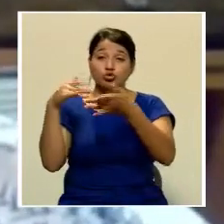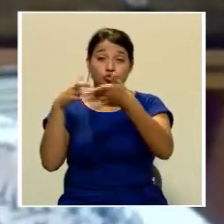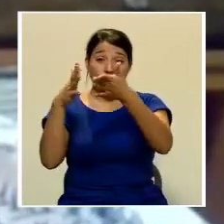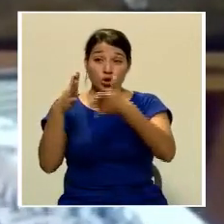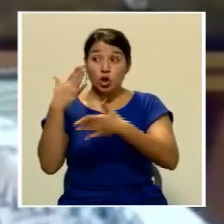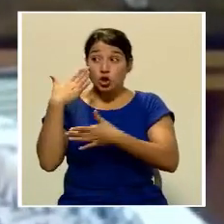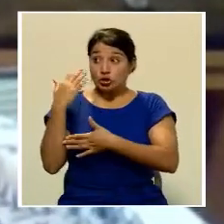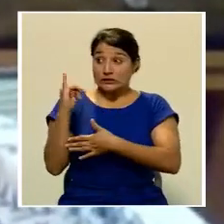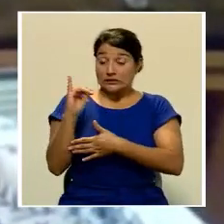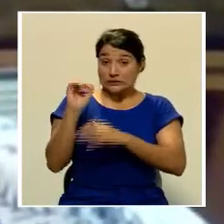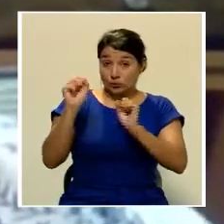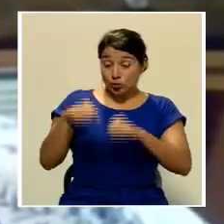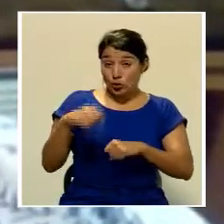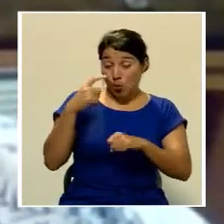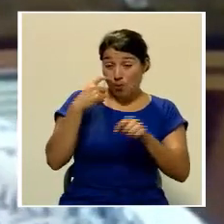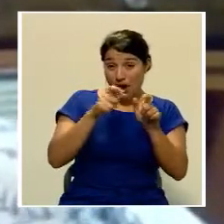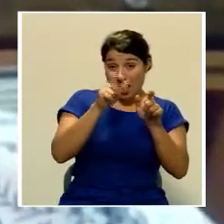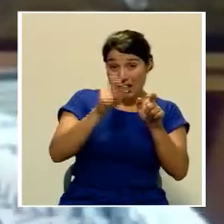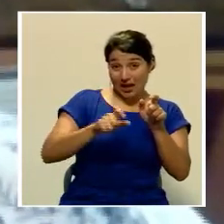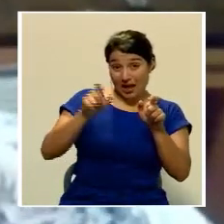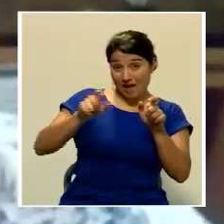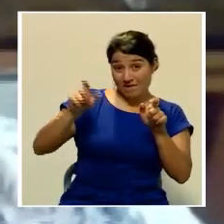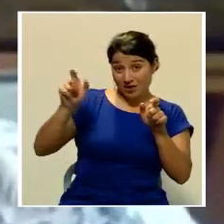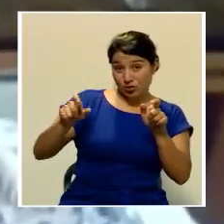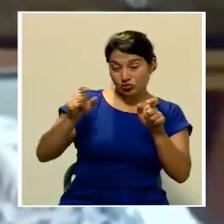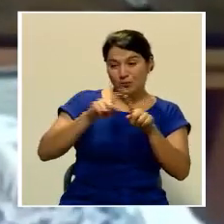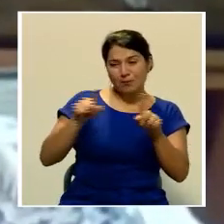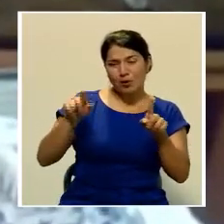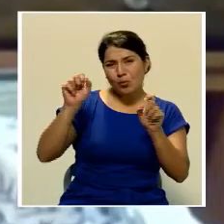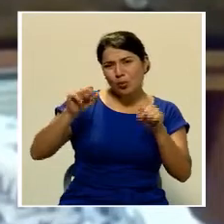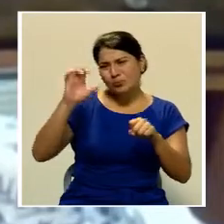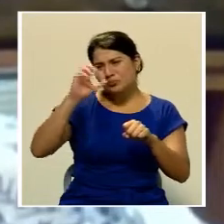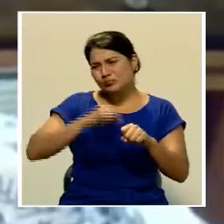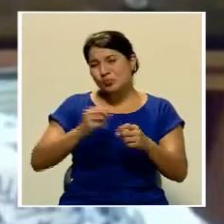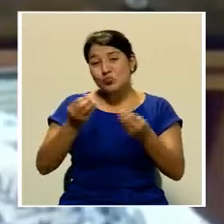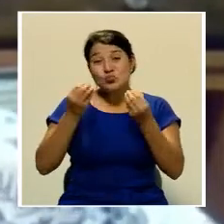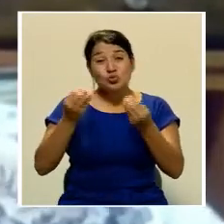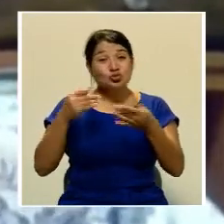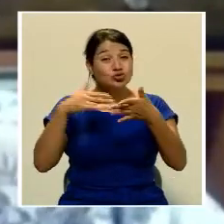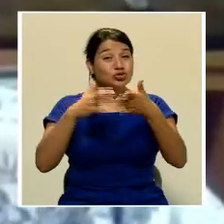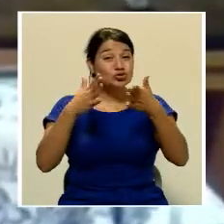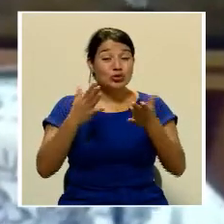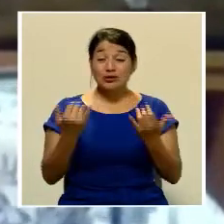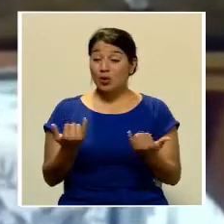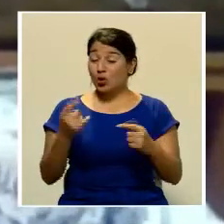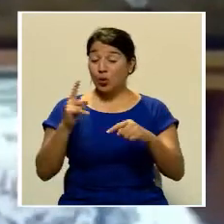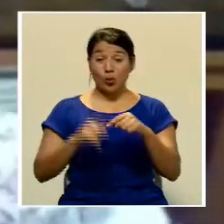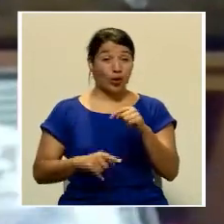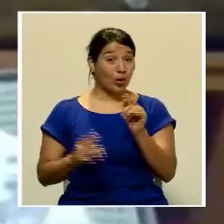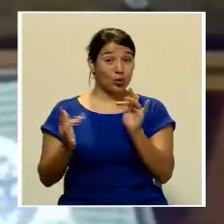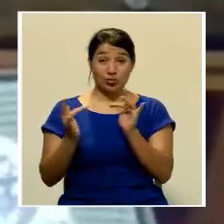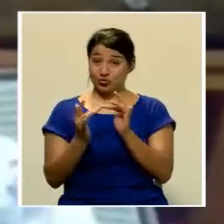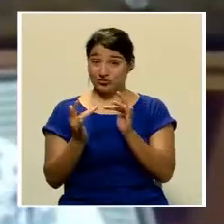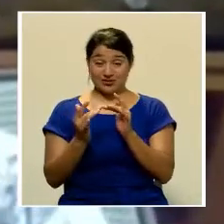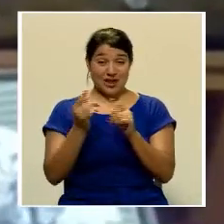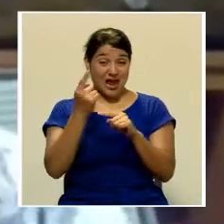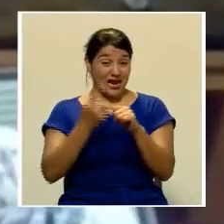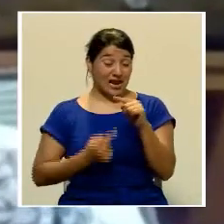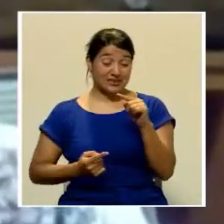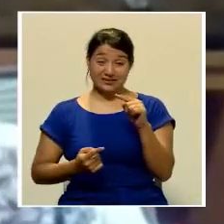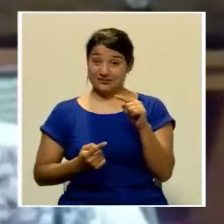gráfico, pero en efecto tenemos bastantes estudiantes que no están pudiendo conectarse. Casi la mitad de ese